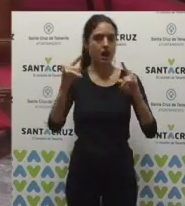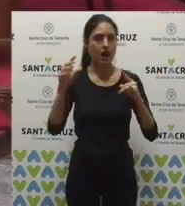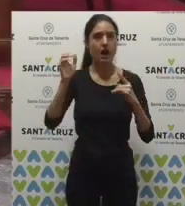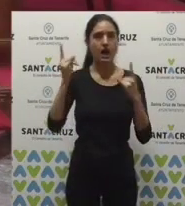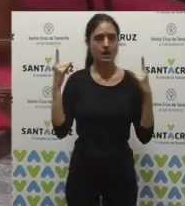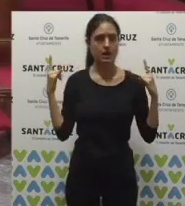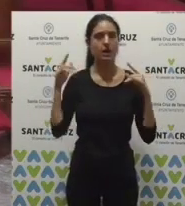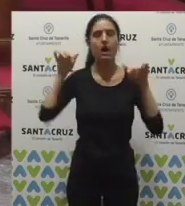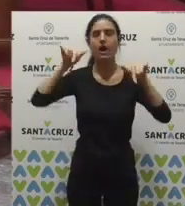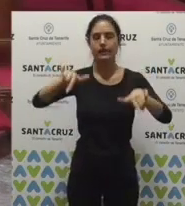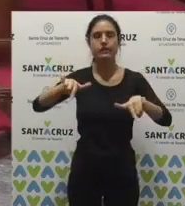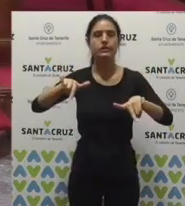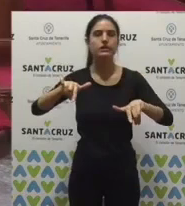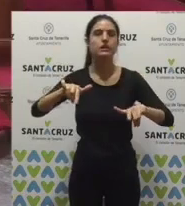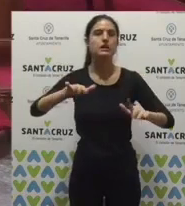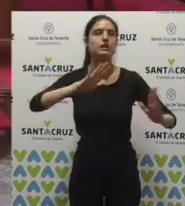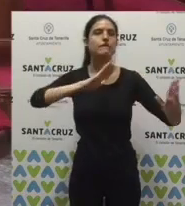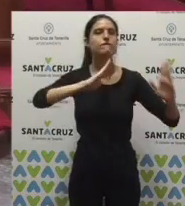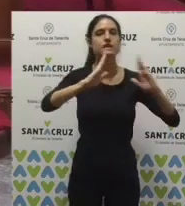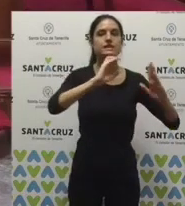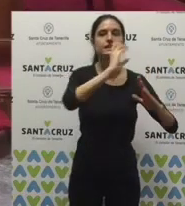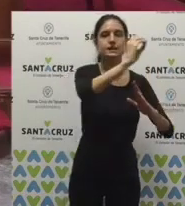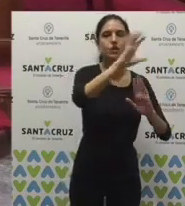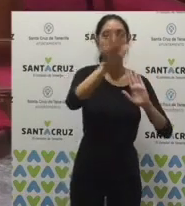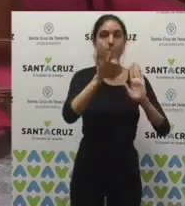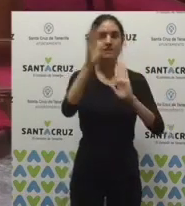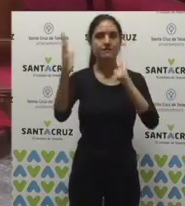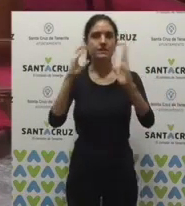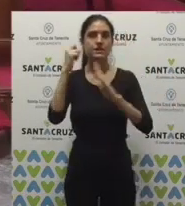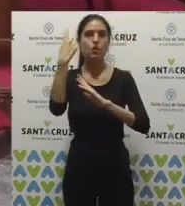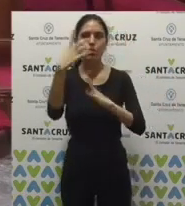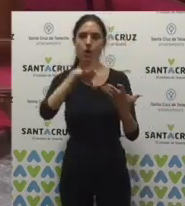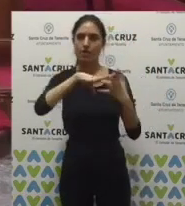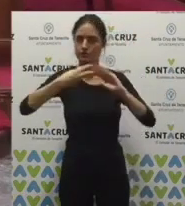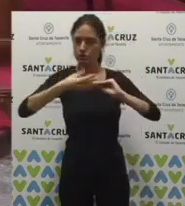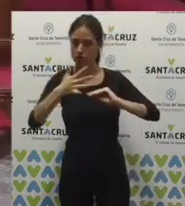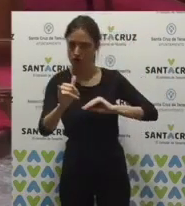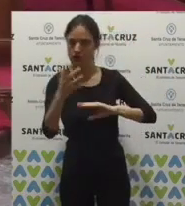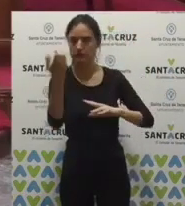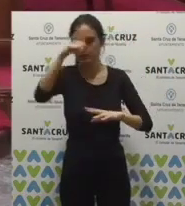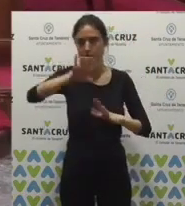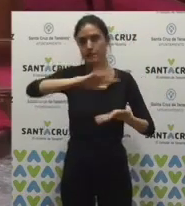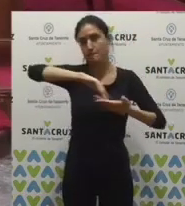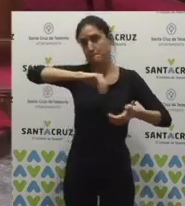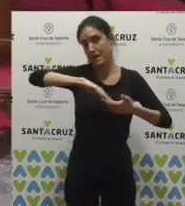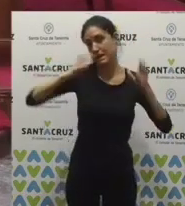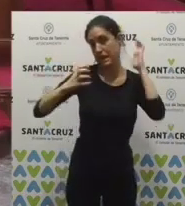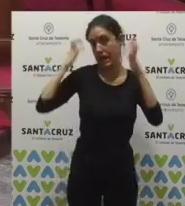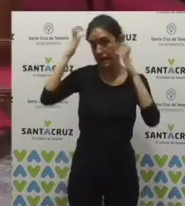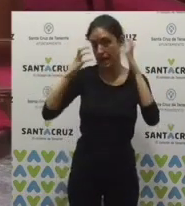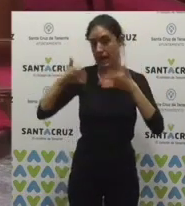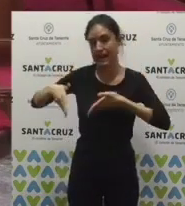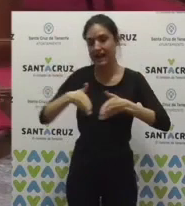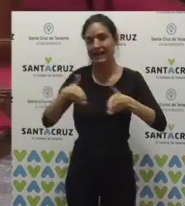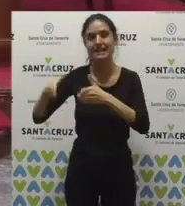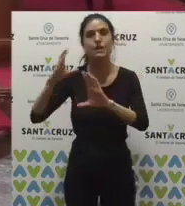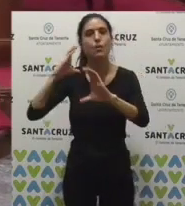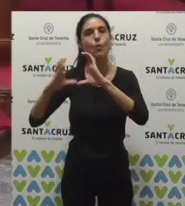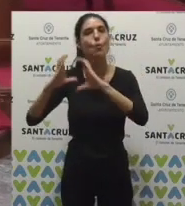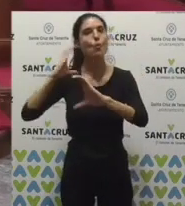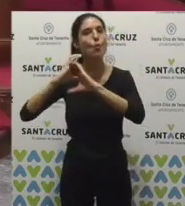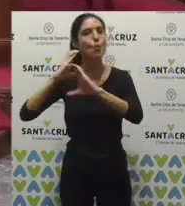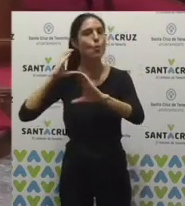situación en la fase 0 y 1 en la zona del parque de la granja se ha quitado el carril bus para que los deportistas pudieran disfrutar con más